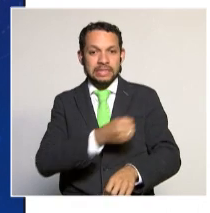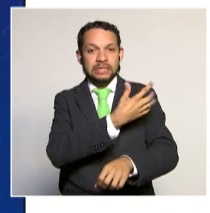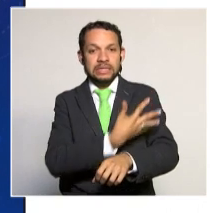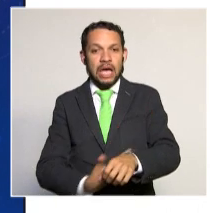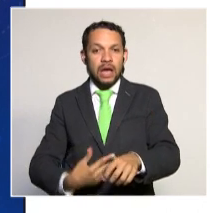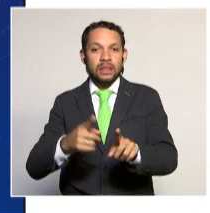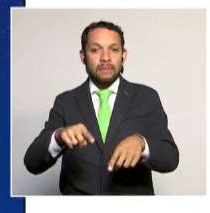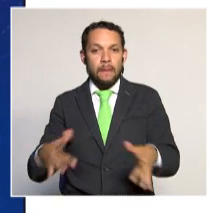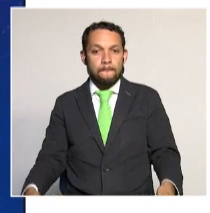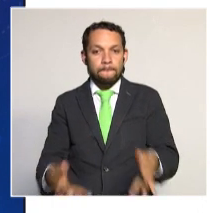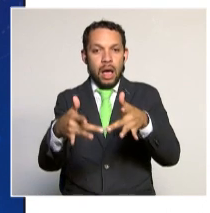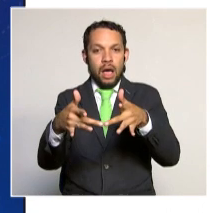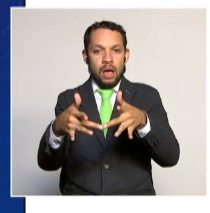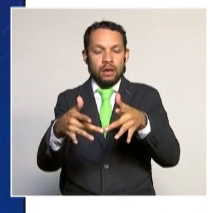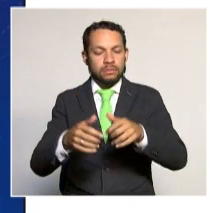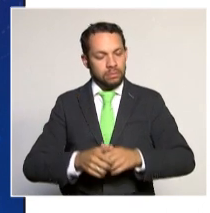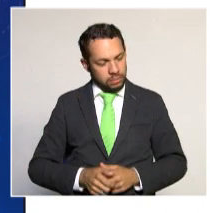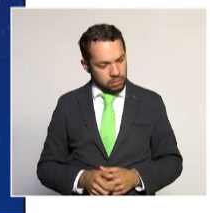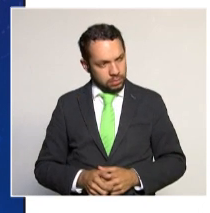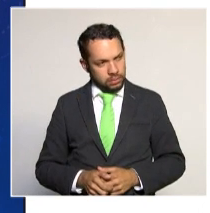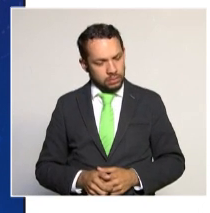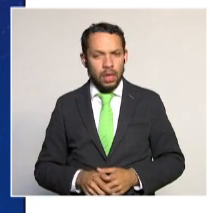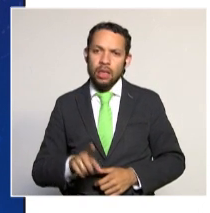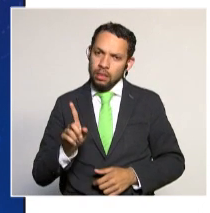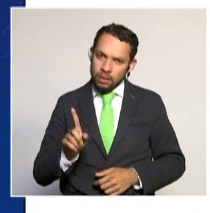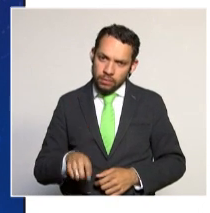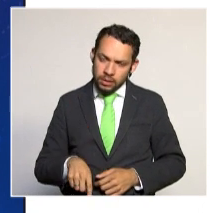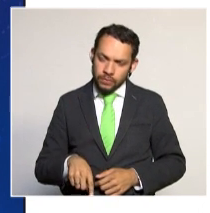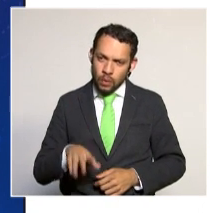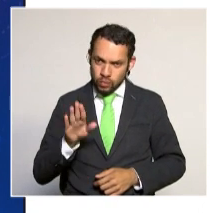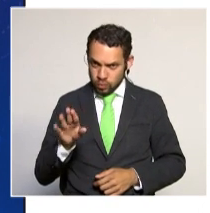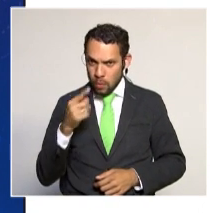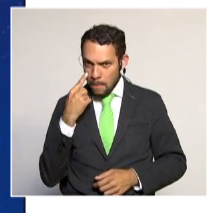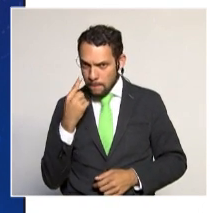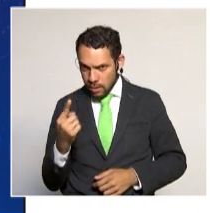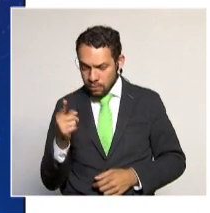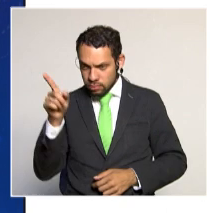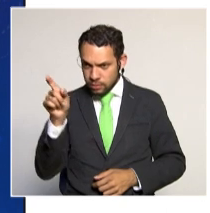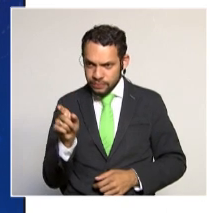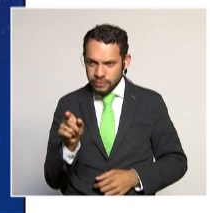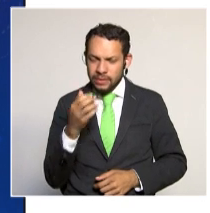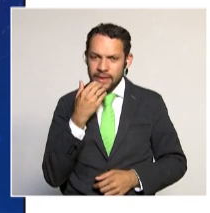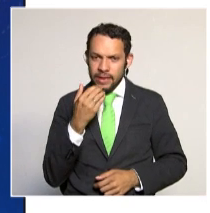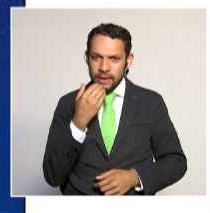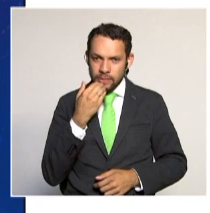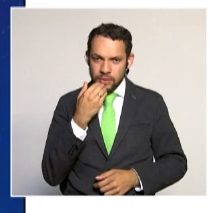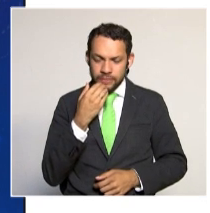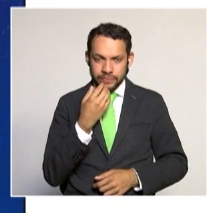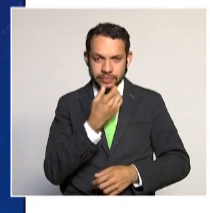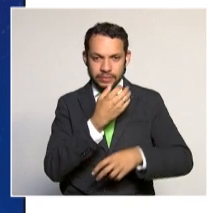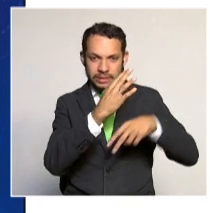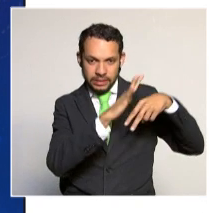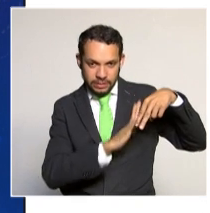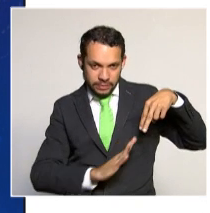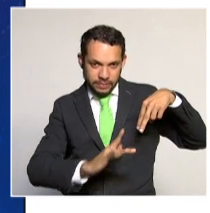¿sí? Pero resulta lo siguiente, el vasito que usted está viendo ahí, supongamos que sea una arteria, este que les voy a marcar de